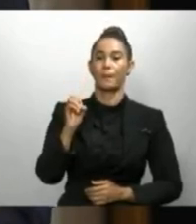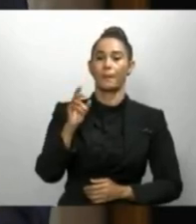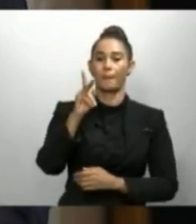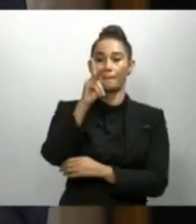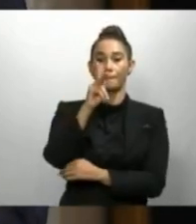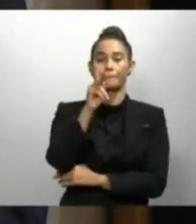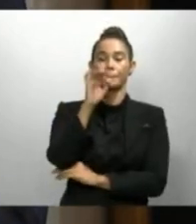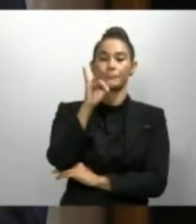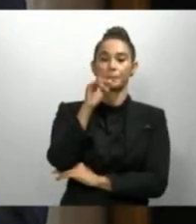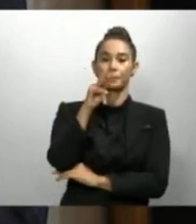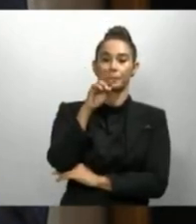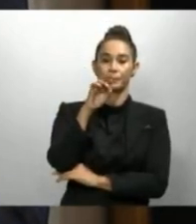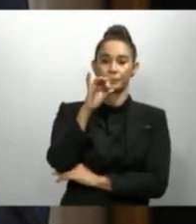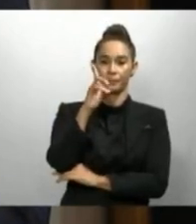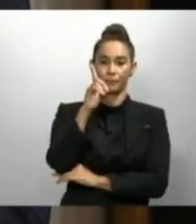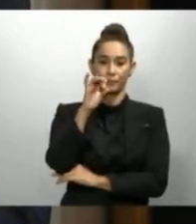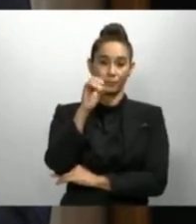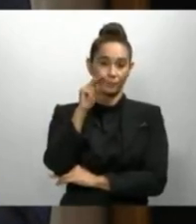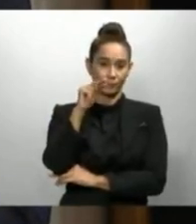piperidina,